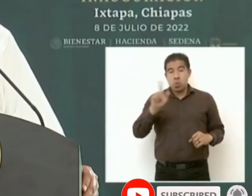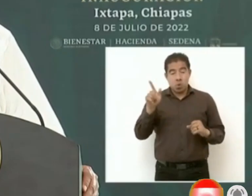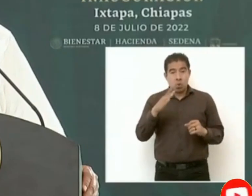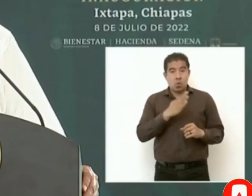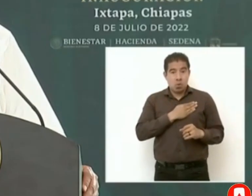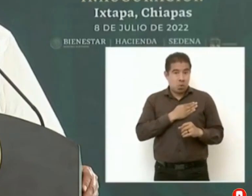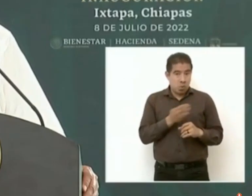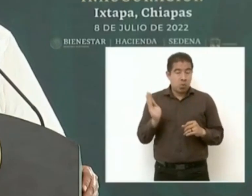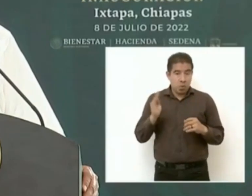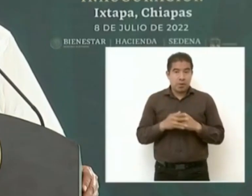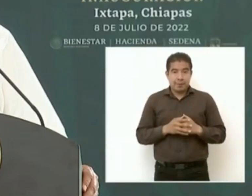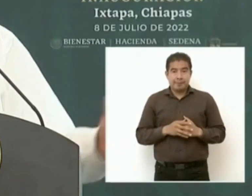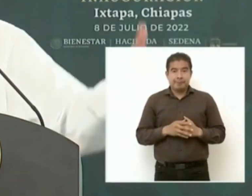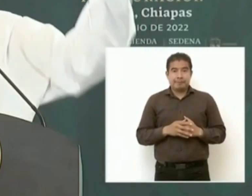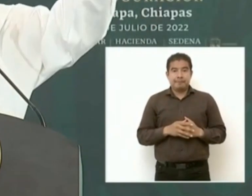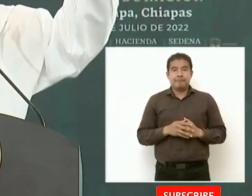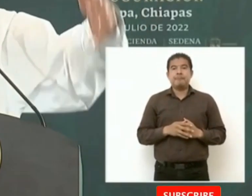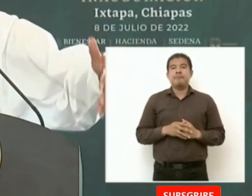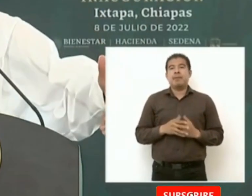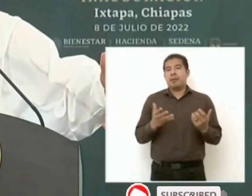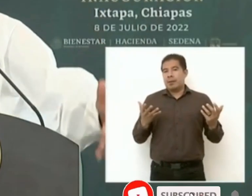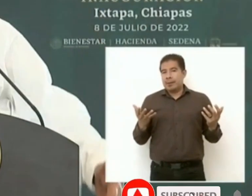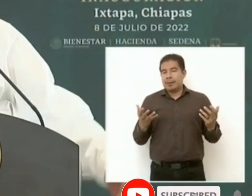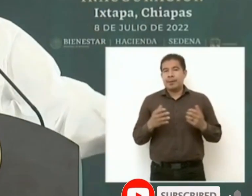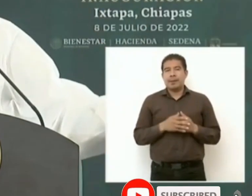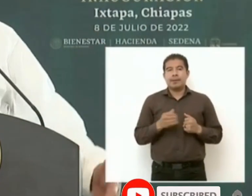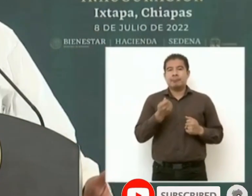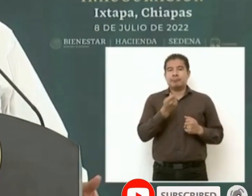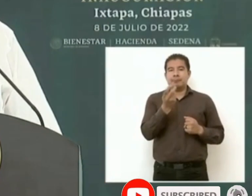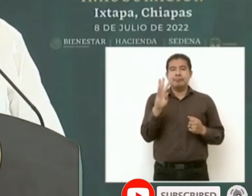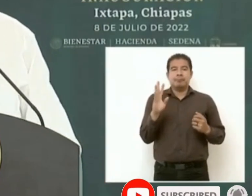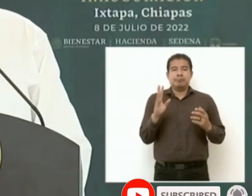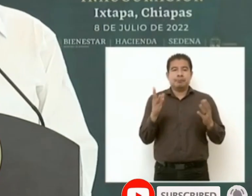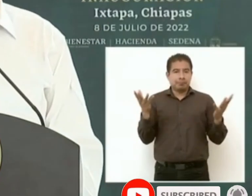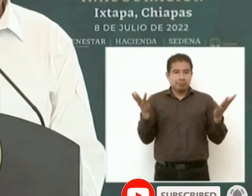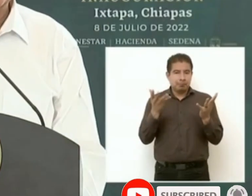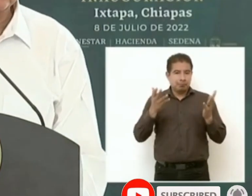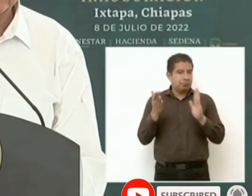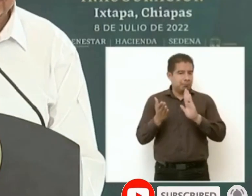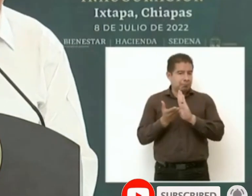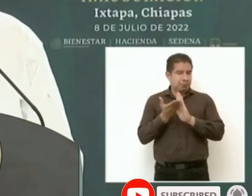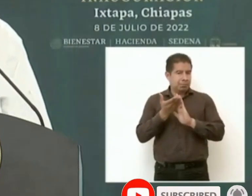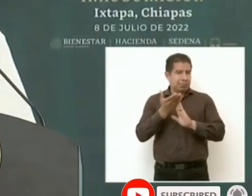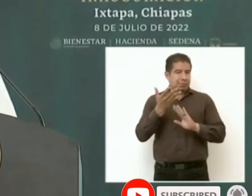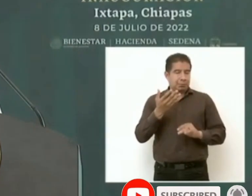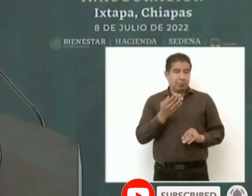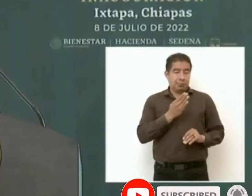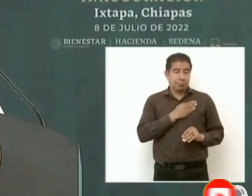bueno, y que nos dejaron como parte